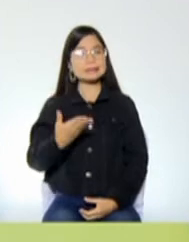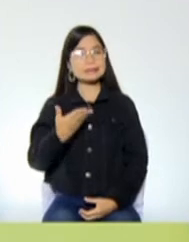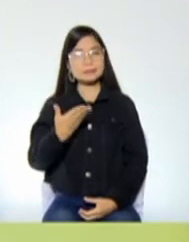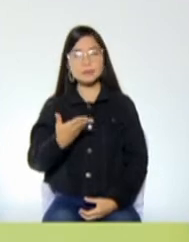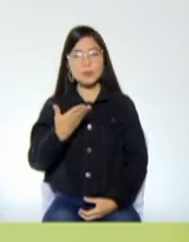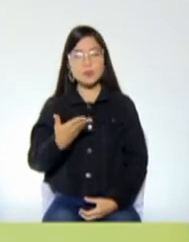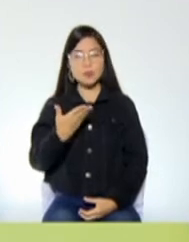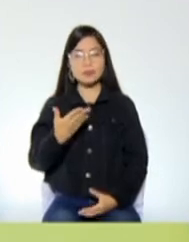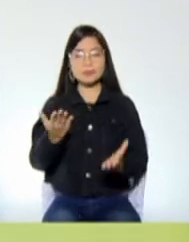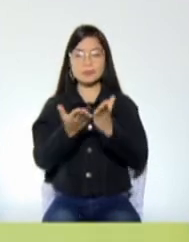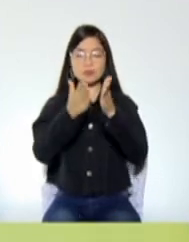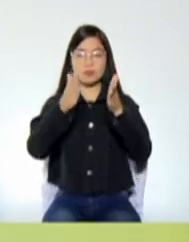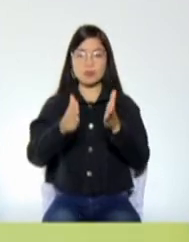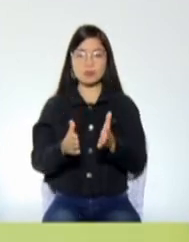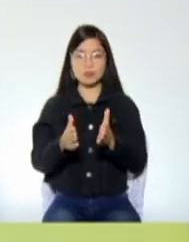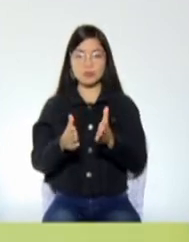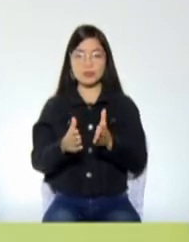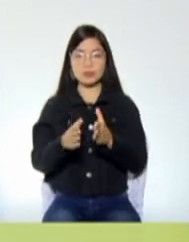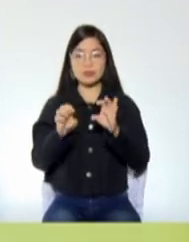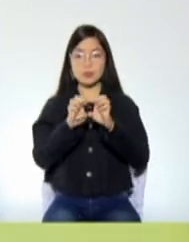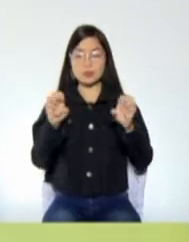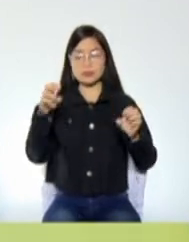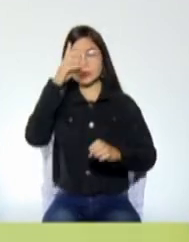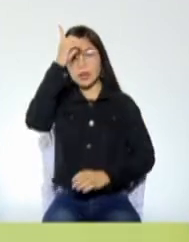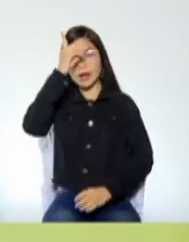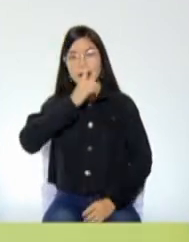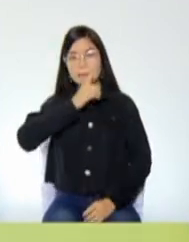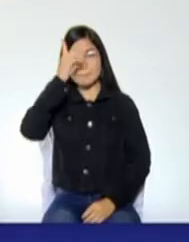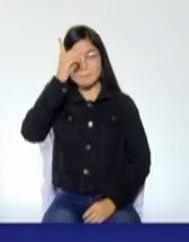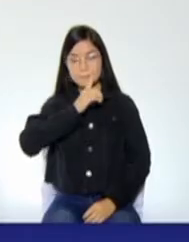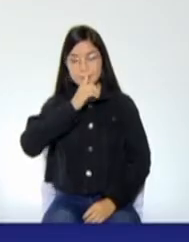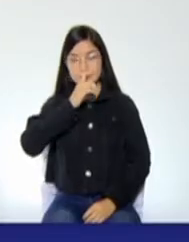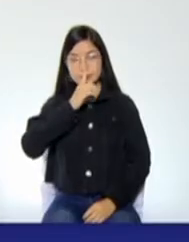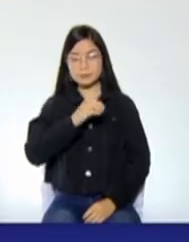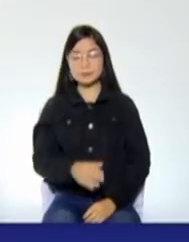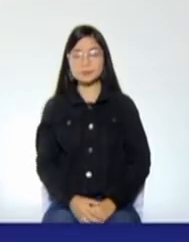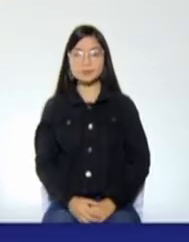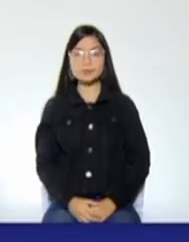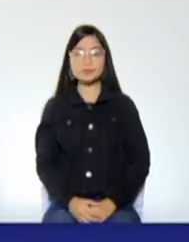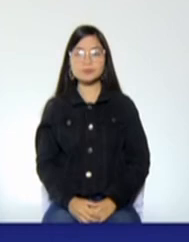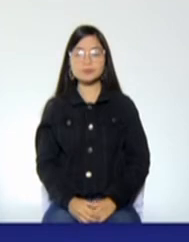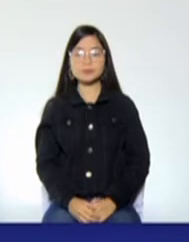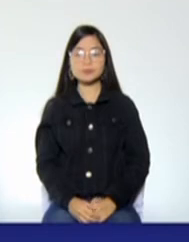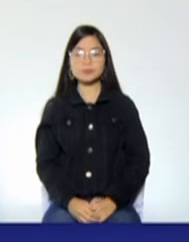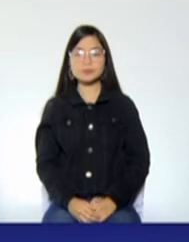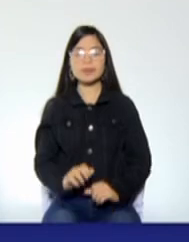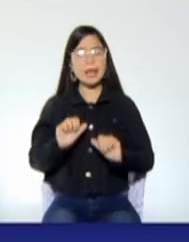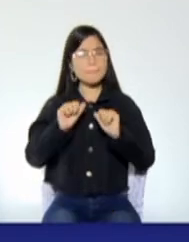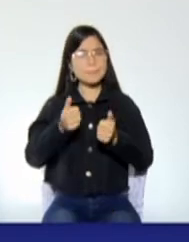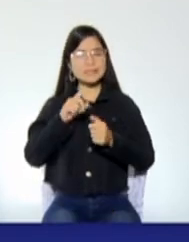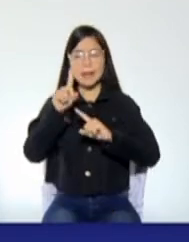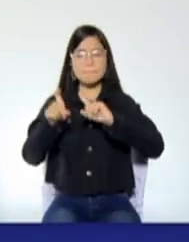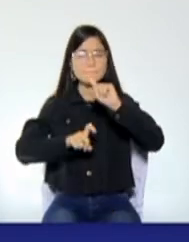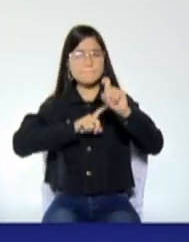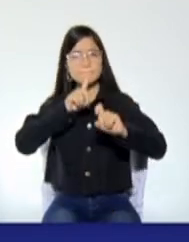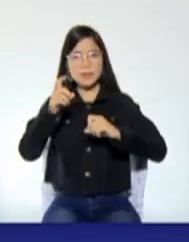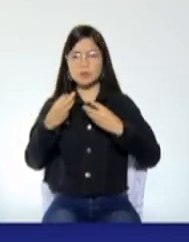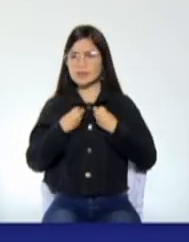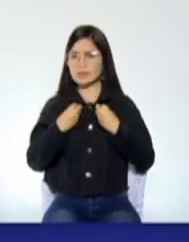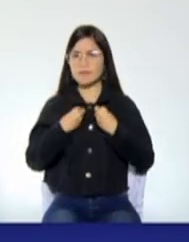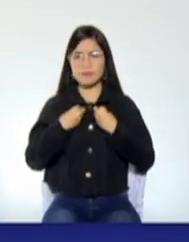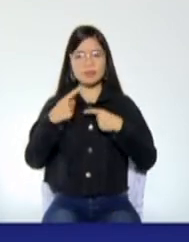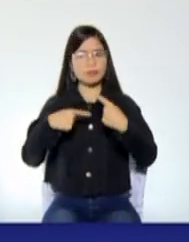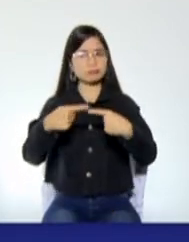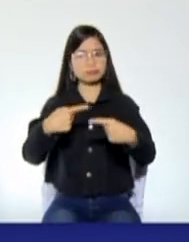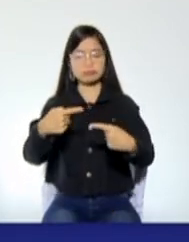educativas especiales partir de la cotidianidad. Entonces, vamos a empezar por formular preguntas de la vida cotidiana.